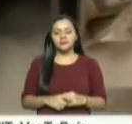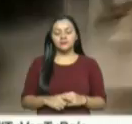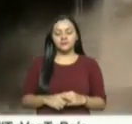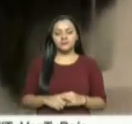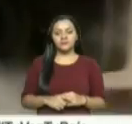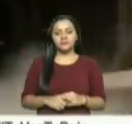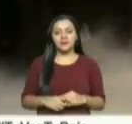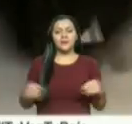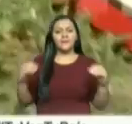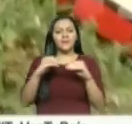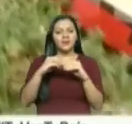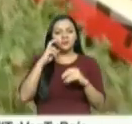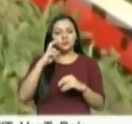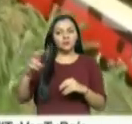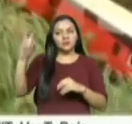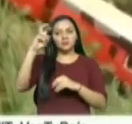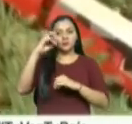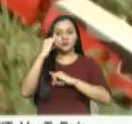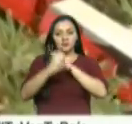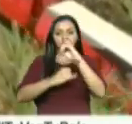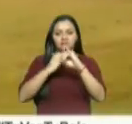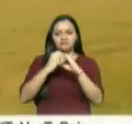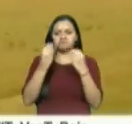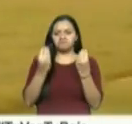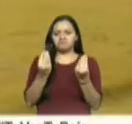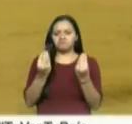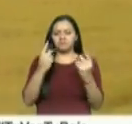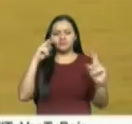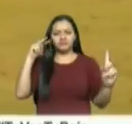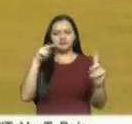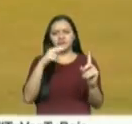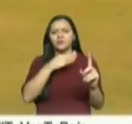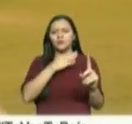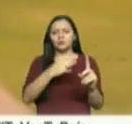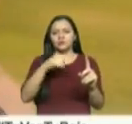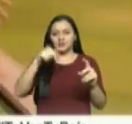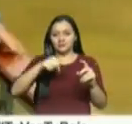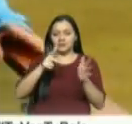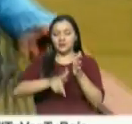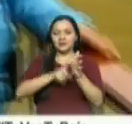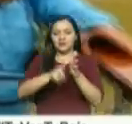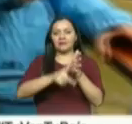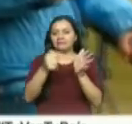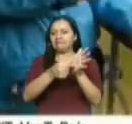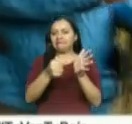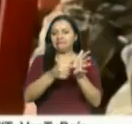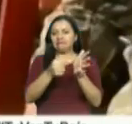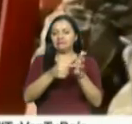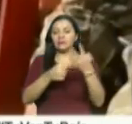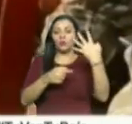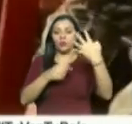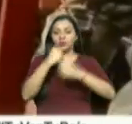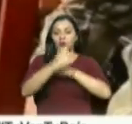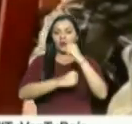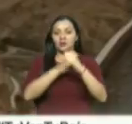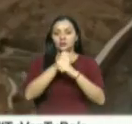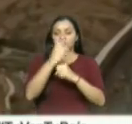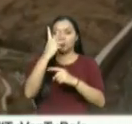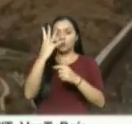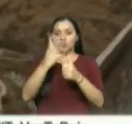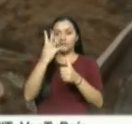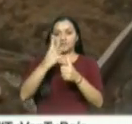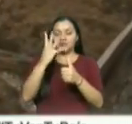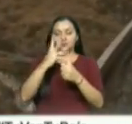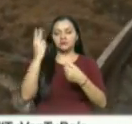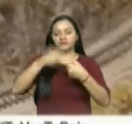Uno de los productos turísticos más importantes del Ecuador, el tren crucero, por cuarto año consecutivo competirá en la categoría Mejor Tren de Lujo